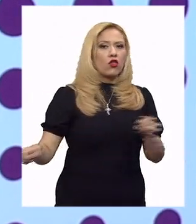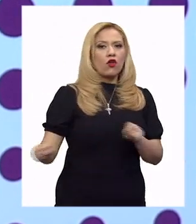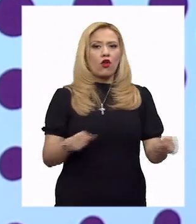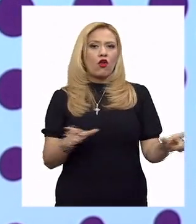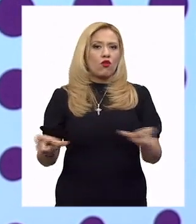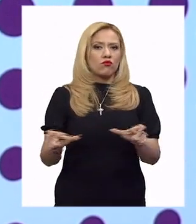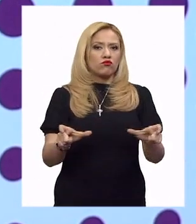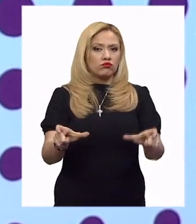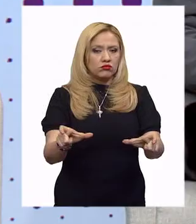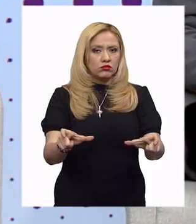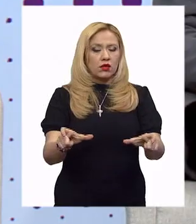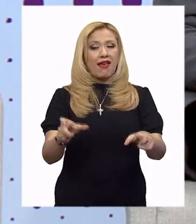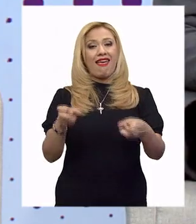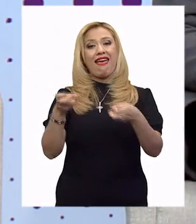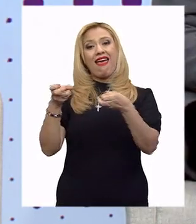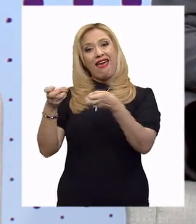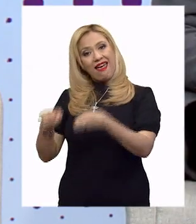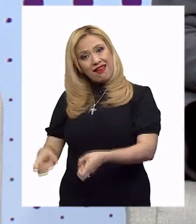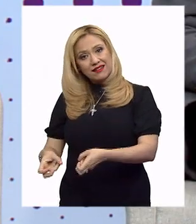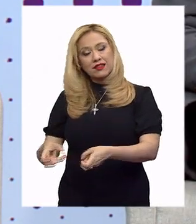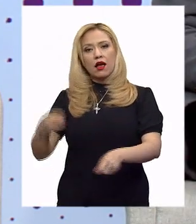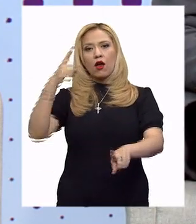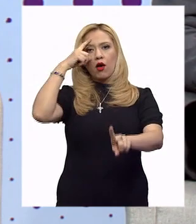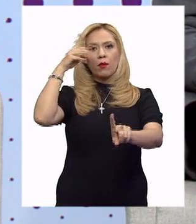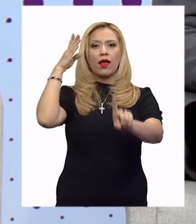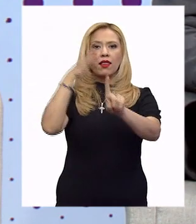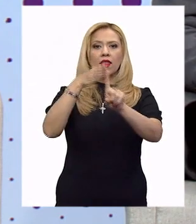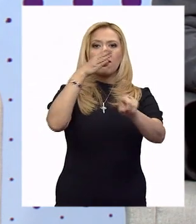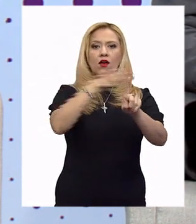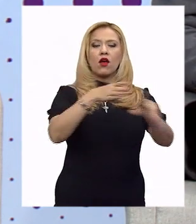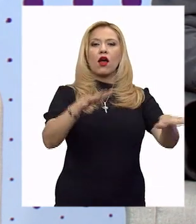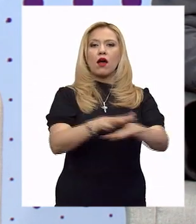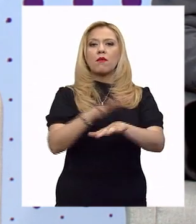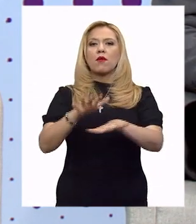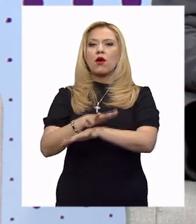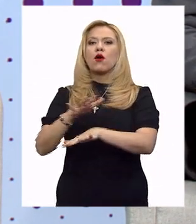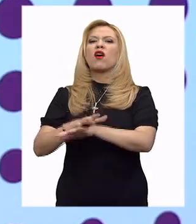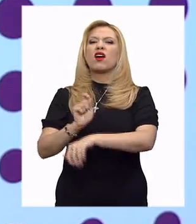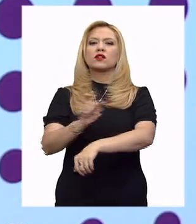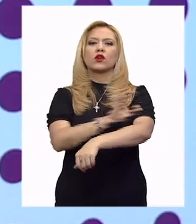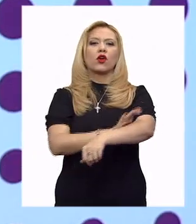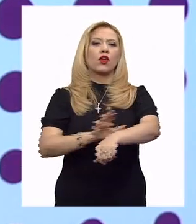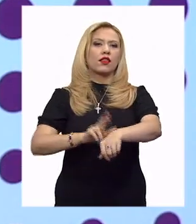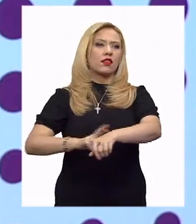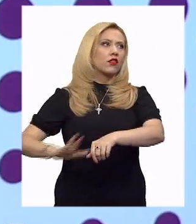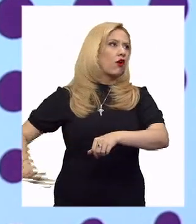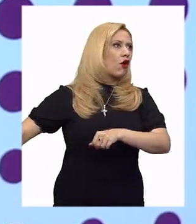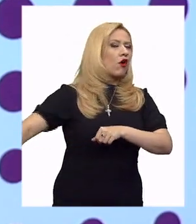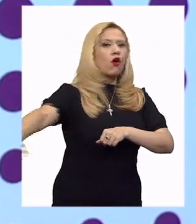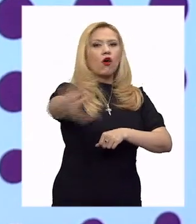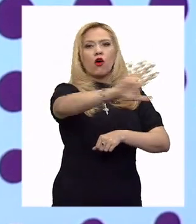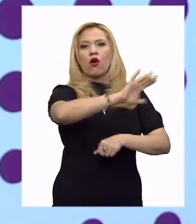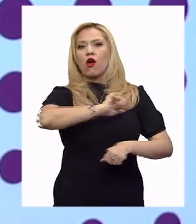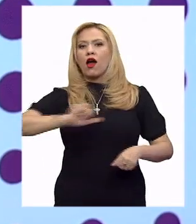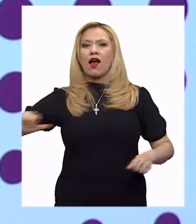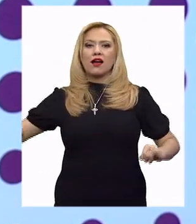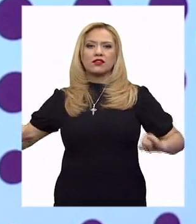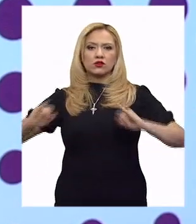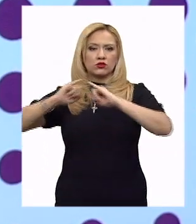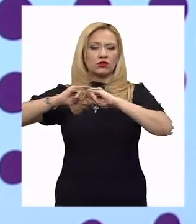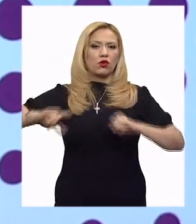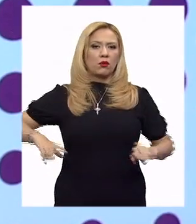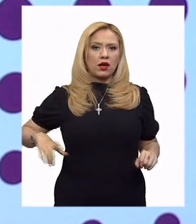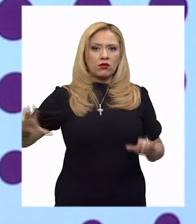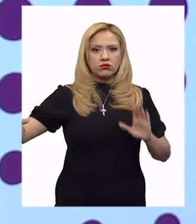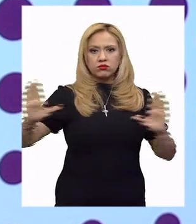Básicamente los grandes objetivos de estas reformas fue coordinar a todas las instancias, instituciones de